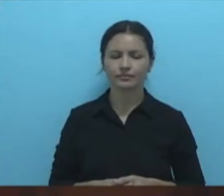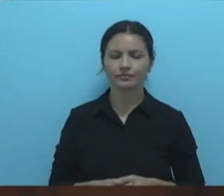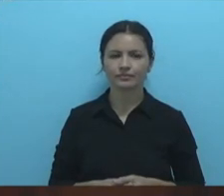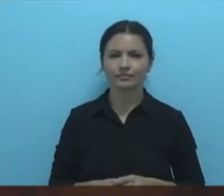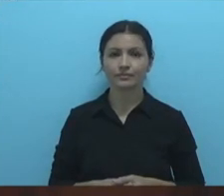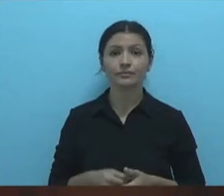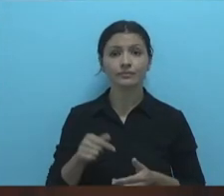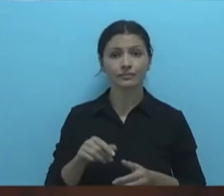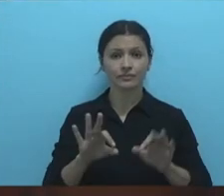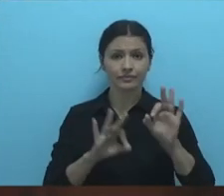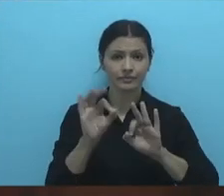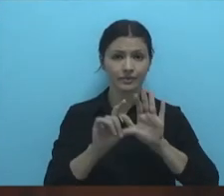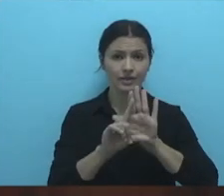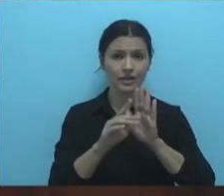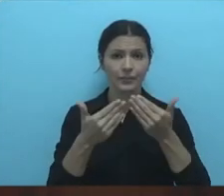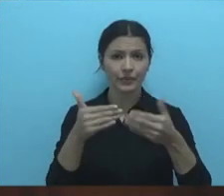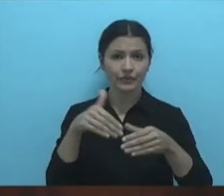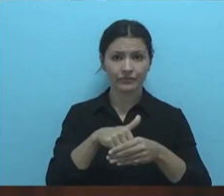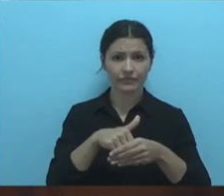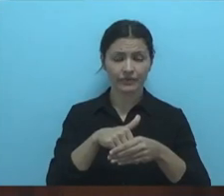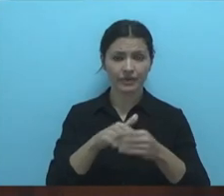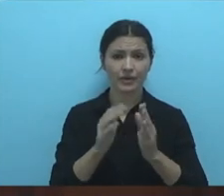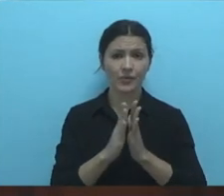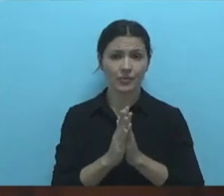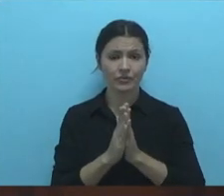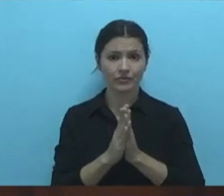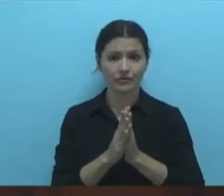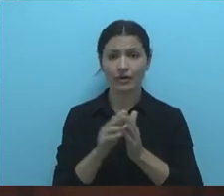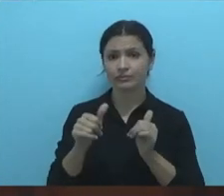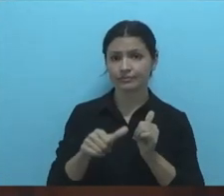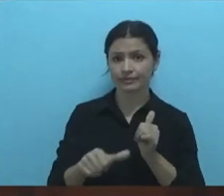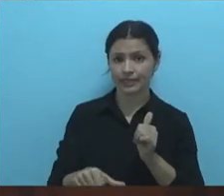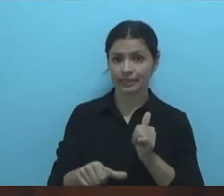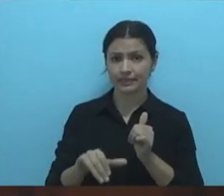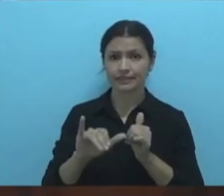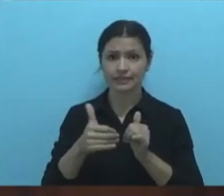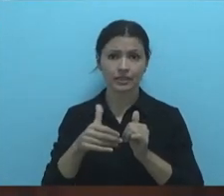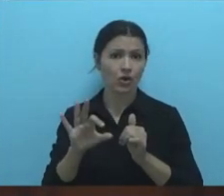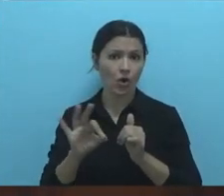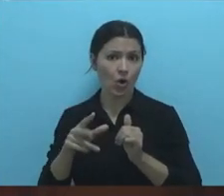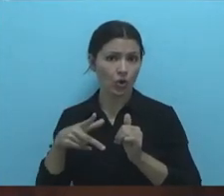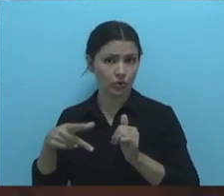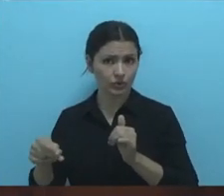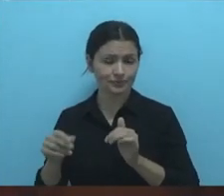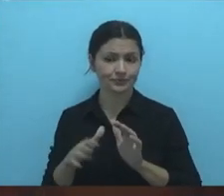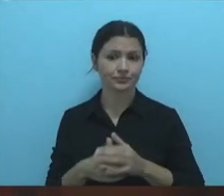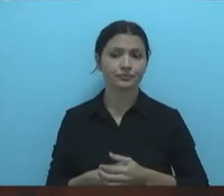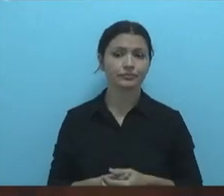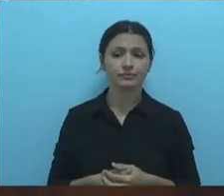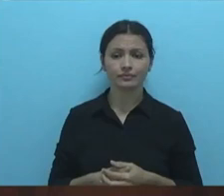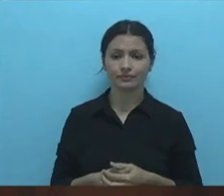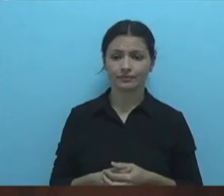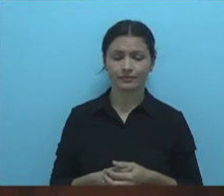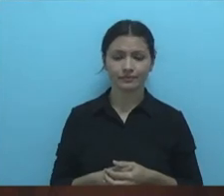voy a poner a consideración el proyecto de ley en general les pido Que se preparen para la votación